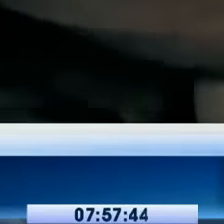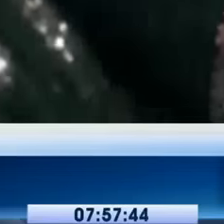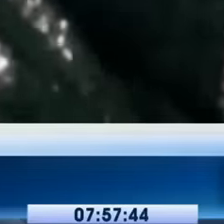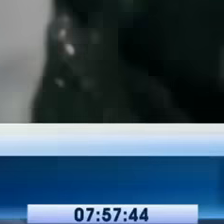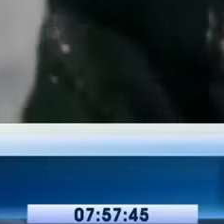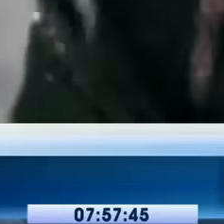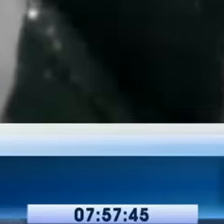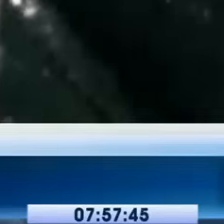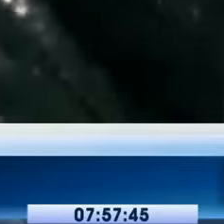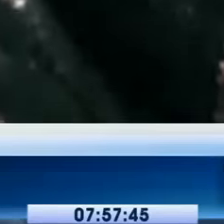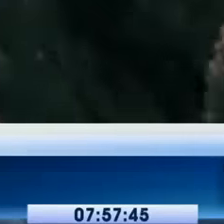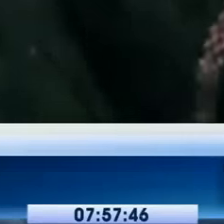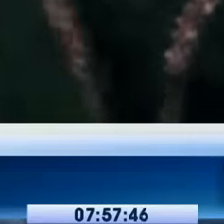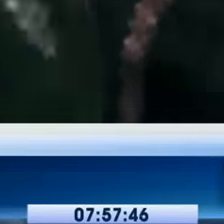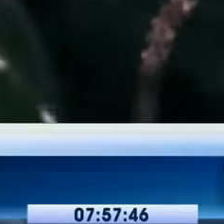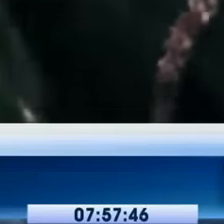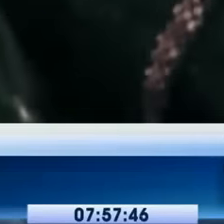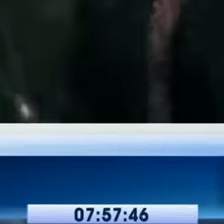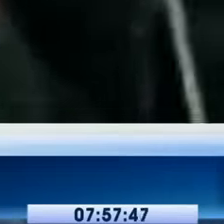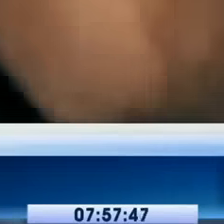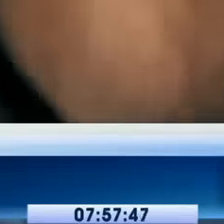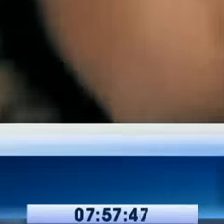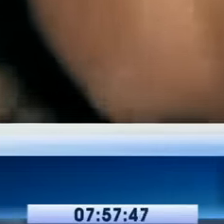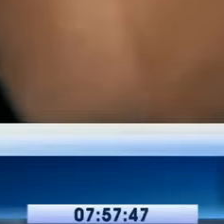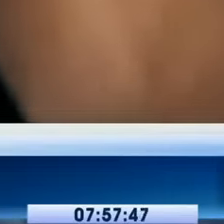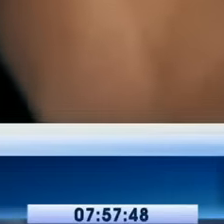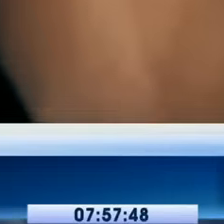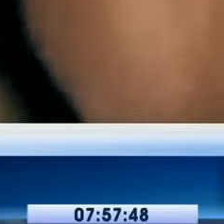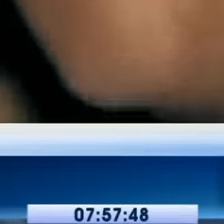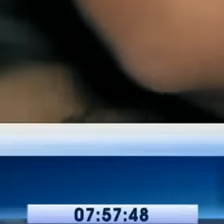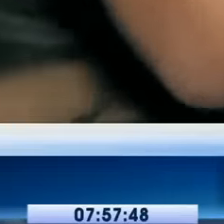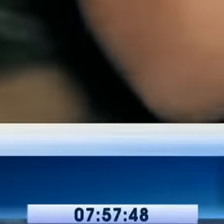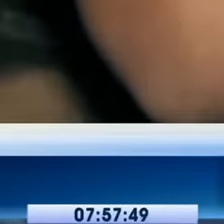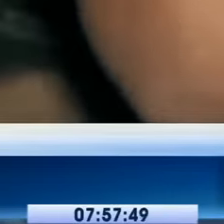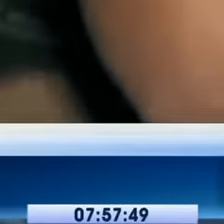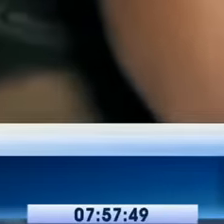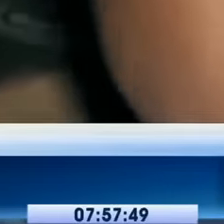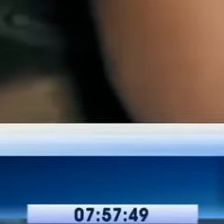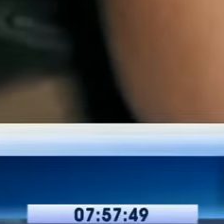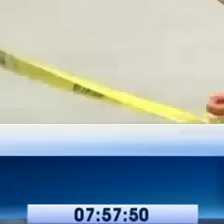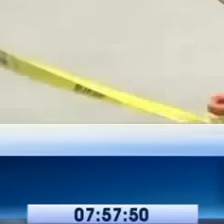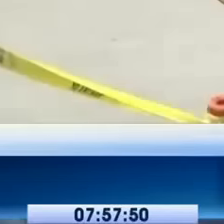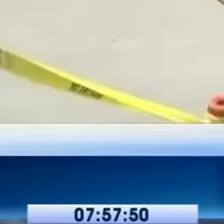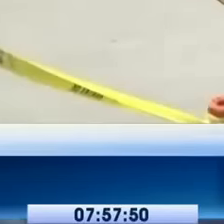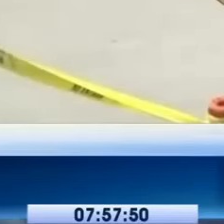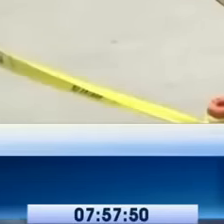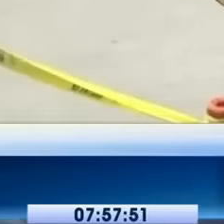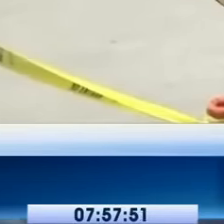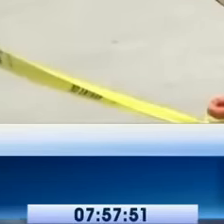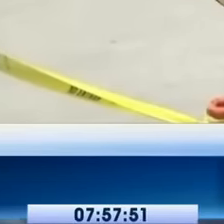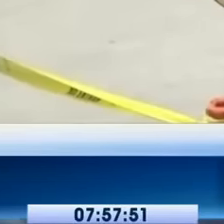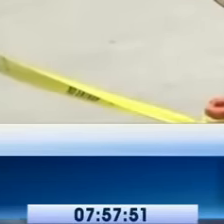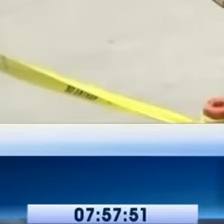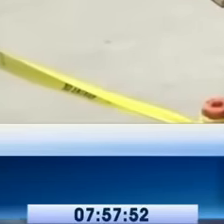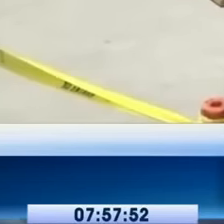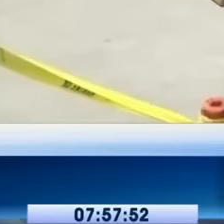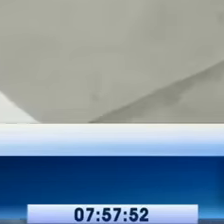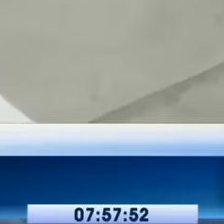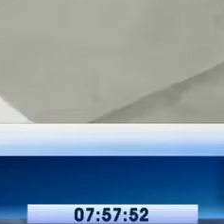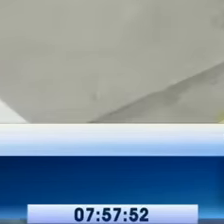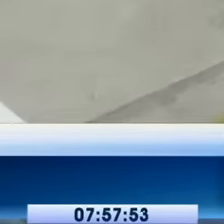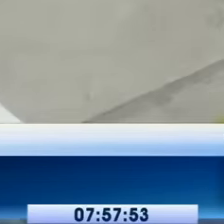de teléfonos y demás indicios que fueron encontrados tanto en el vehículo como en las personas. Con este nuevo golpe al narcotráfico,